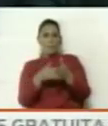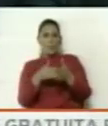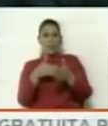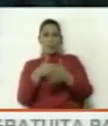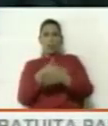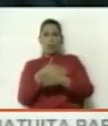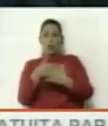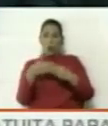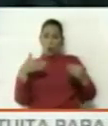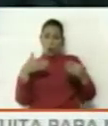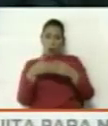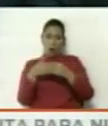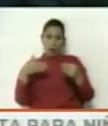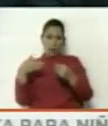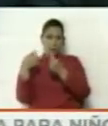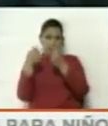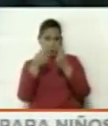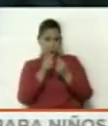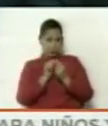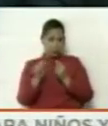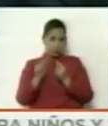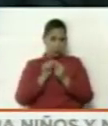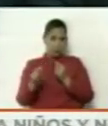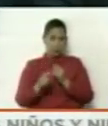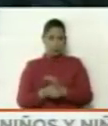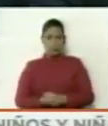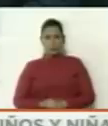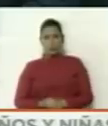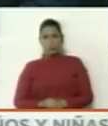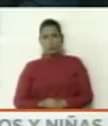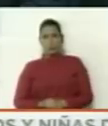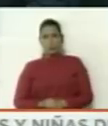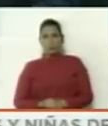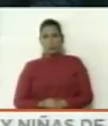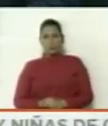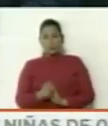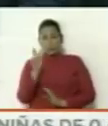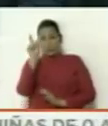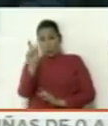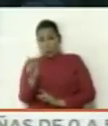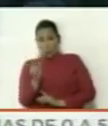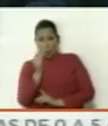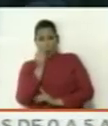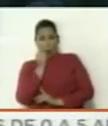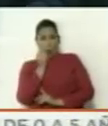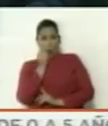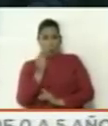$250,000 en efectivo. El señor